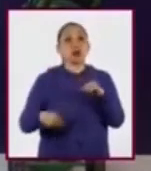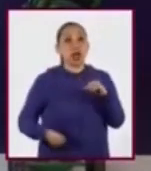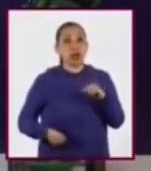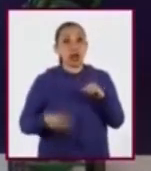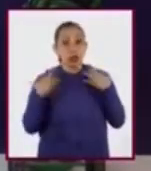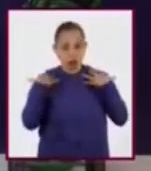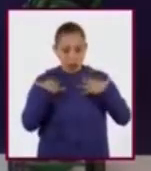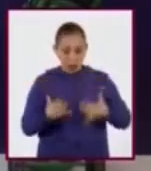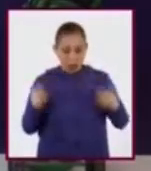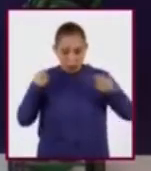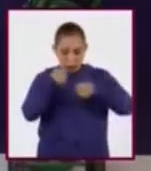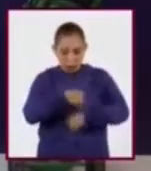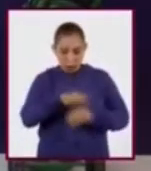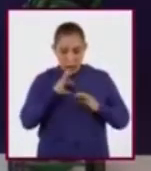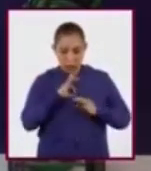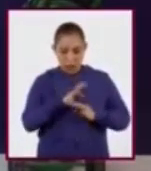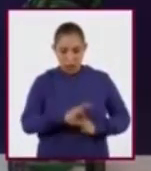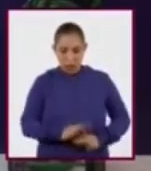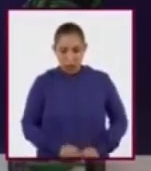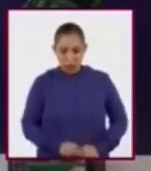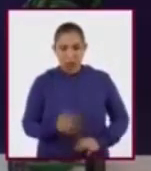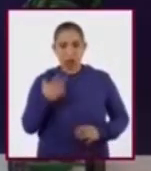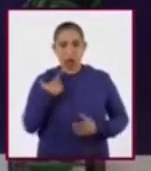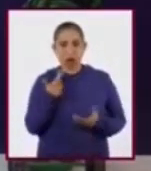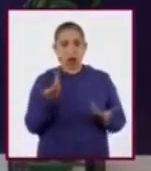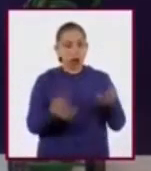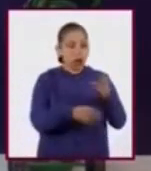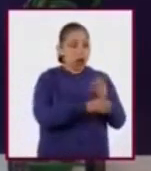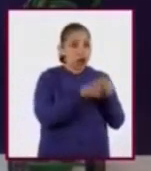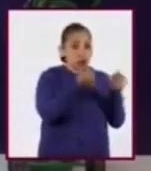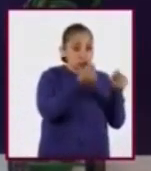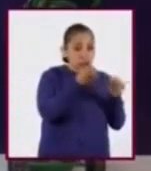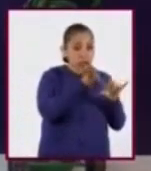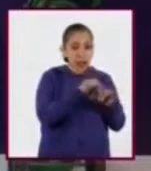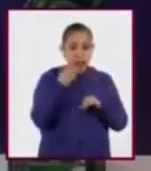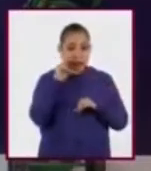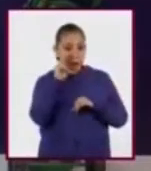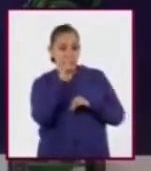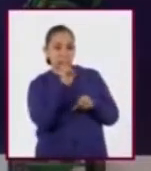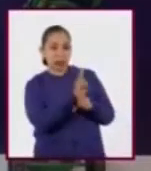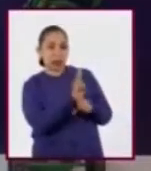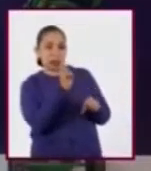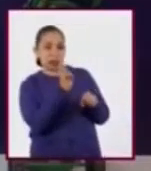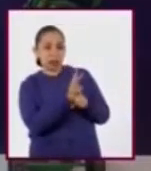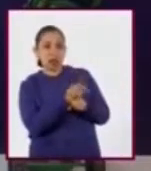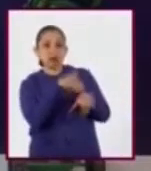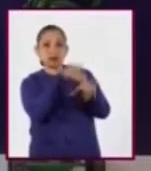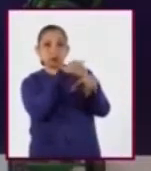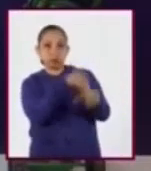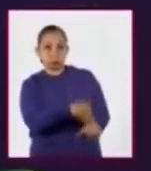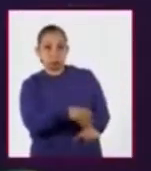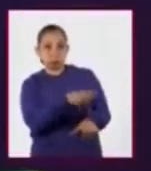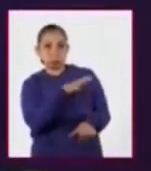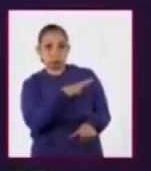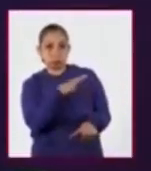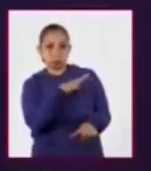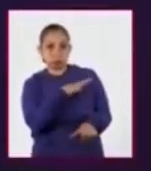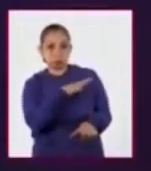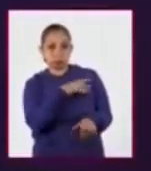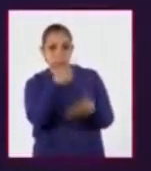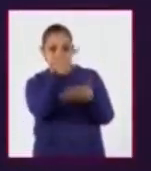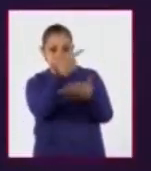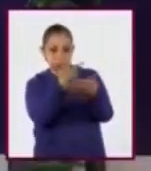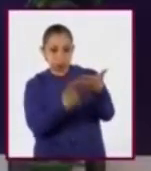usar bata, manipular las sustancias o instrumentos bajo las indicaciones que estén presentes en los